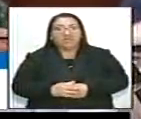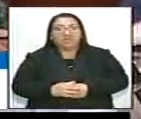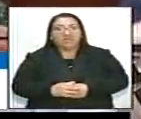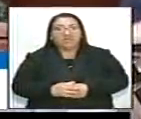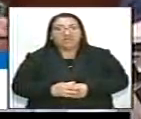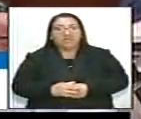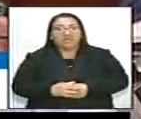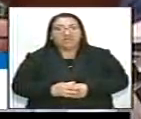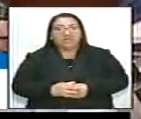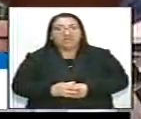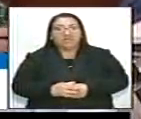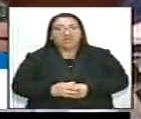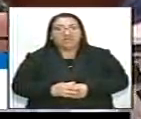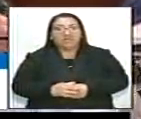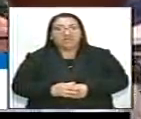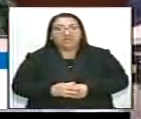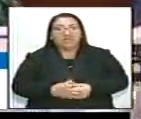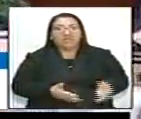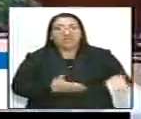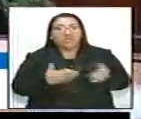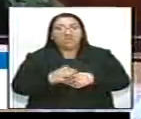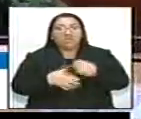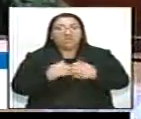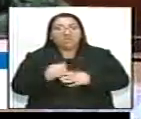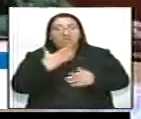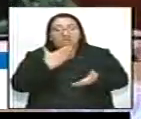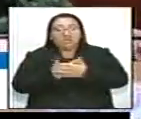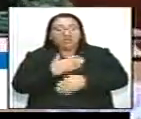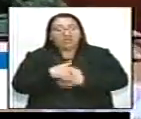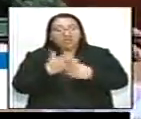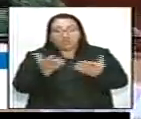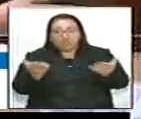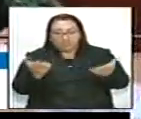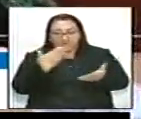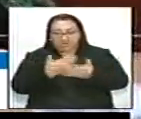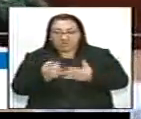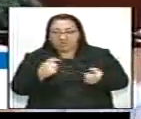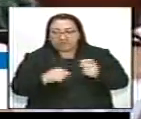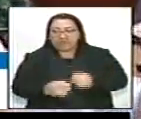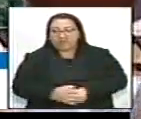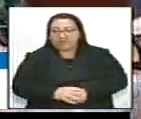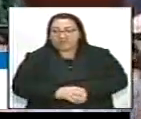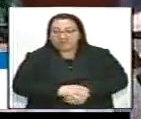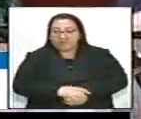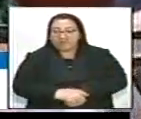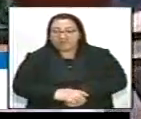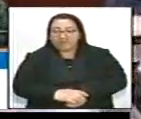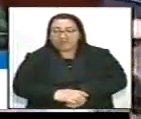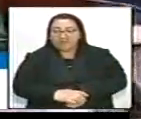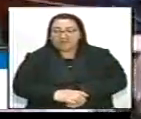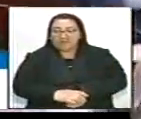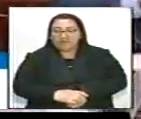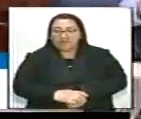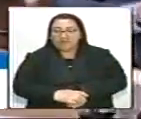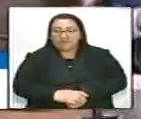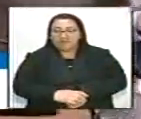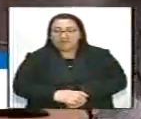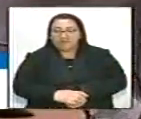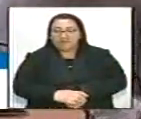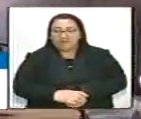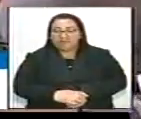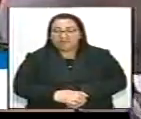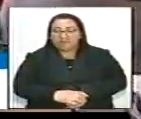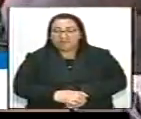sitios correspondientes, agradeciéndoles a ustedes su proceso eleccionario. Gracias.